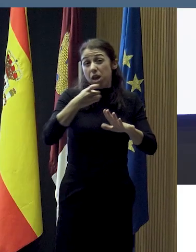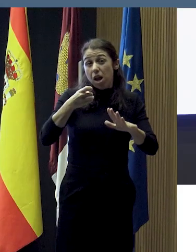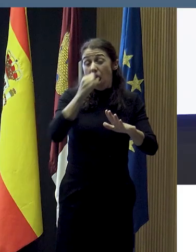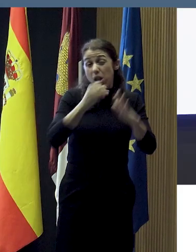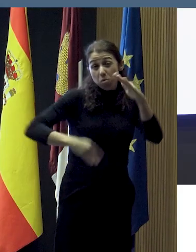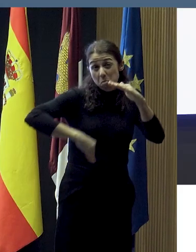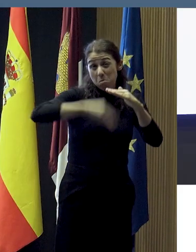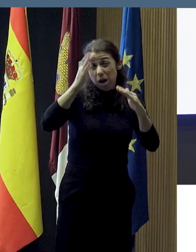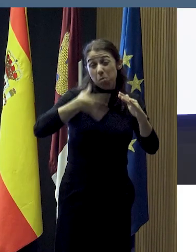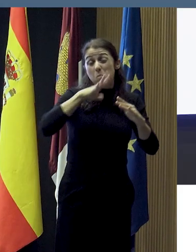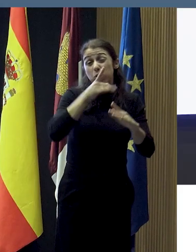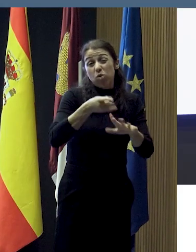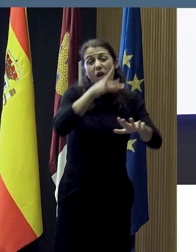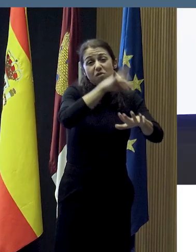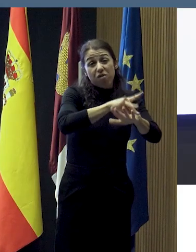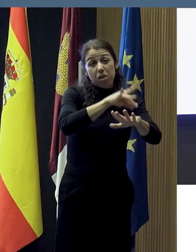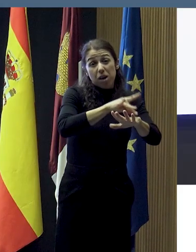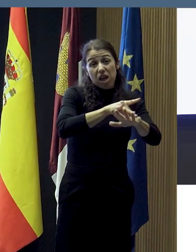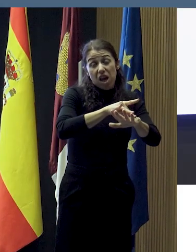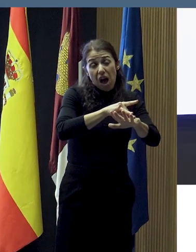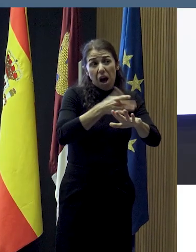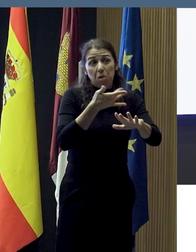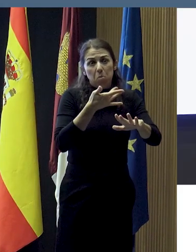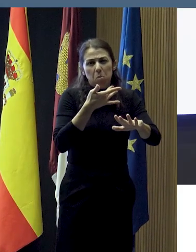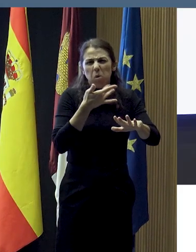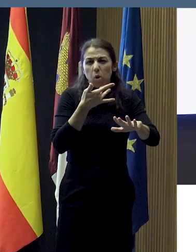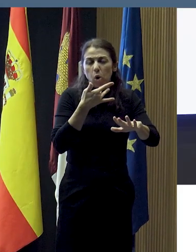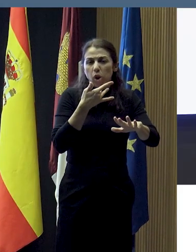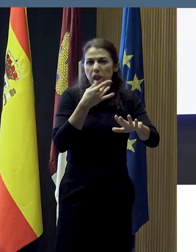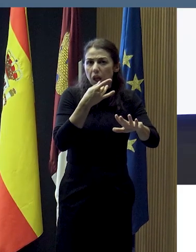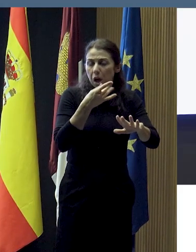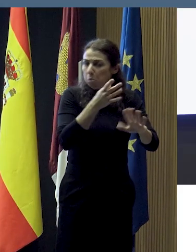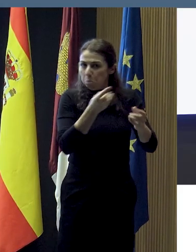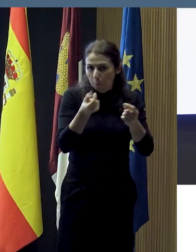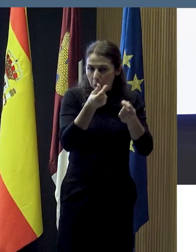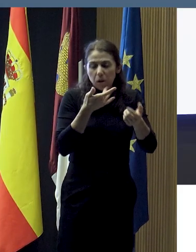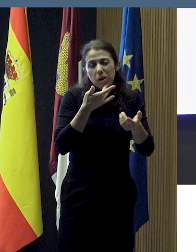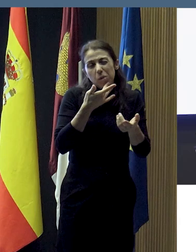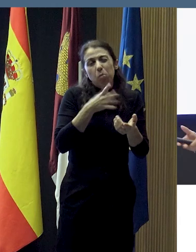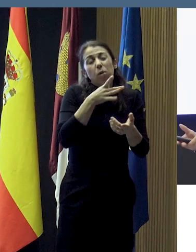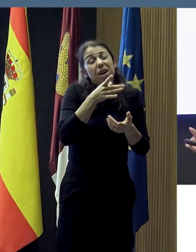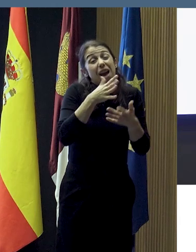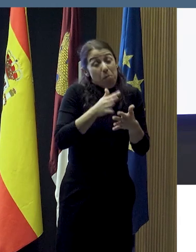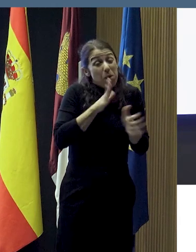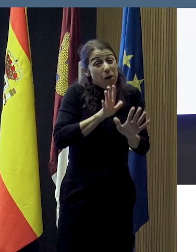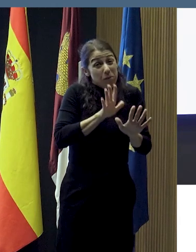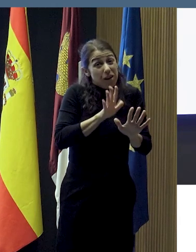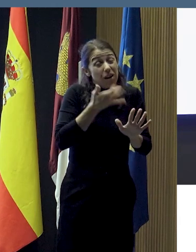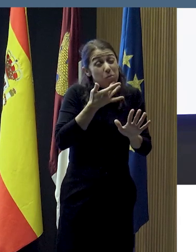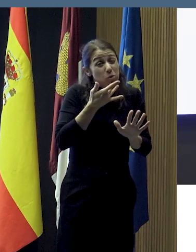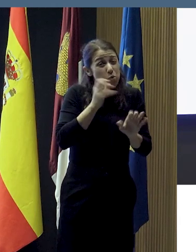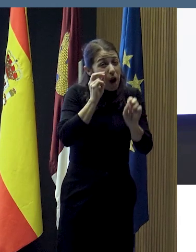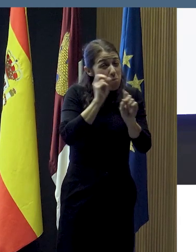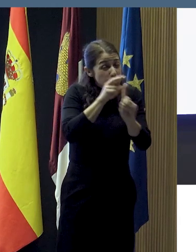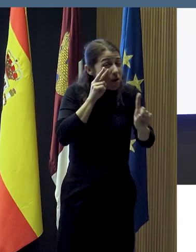años. Por lo tanto, es una enfermedad que no es del todo desconocida y a pesar de todo ello, pues como os digo, todavía no tenemos una